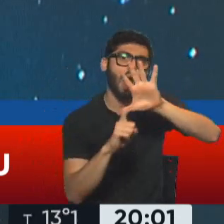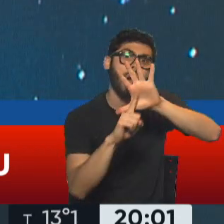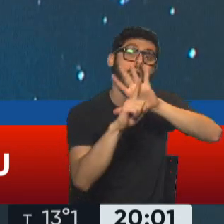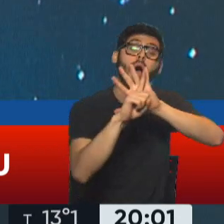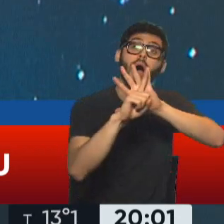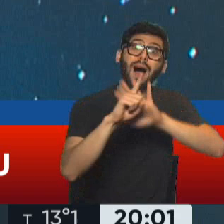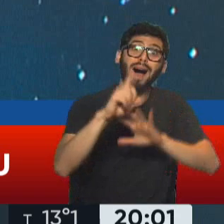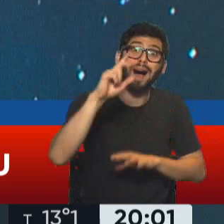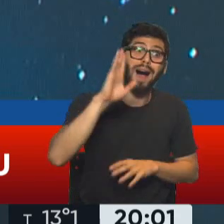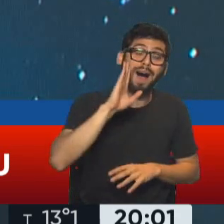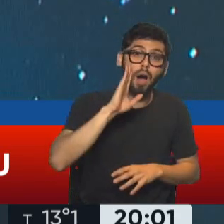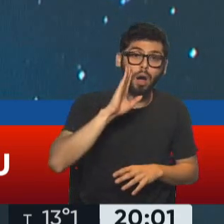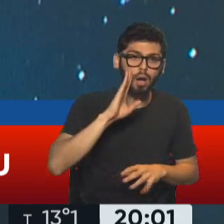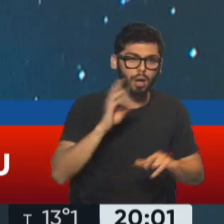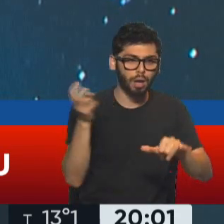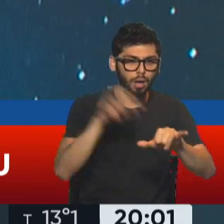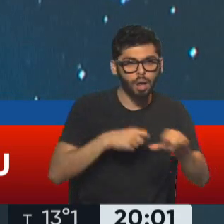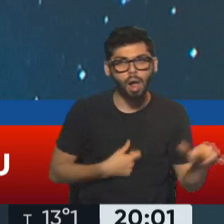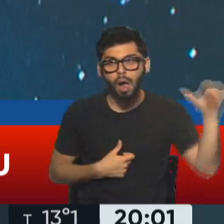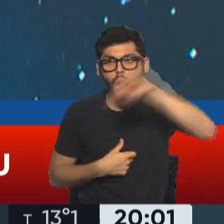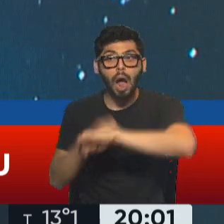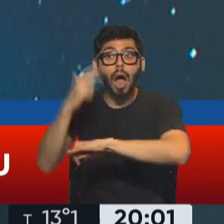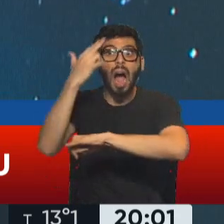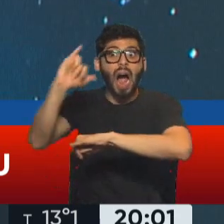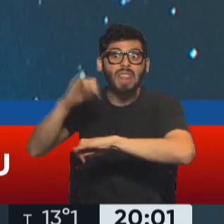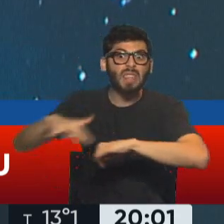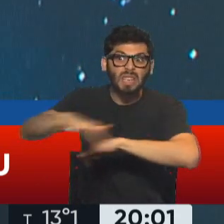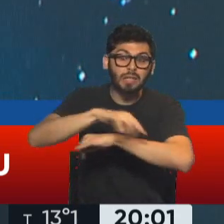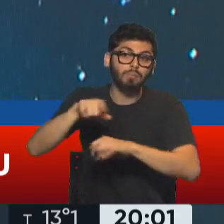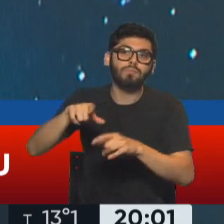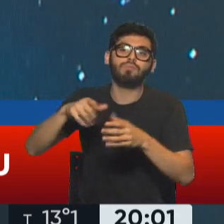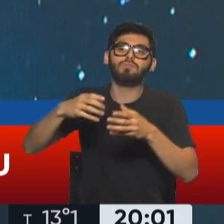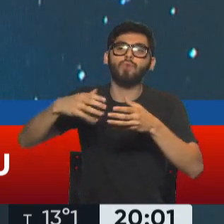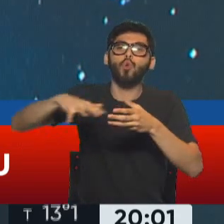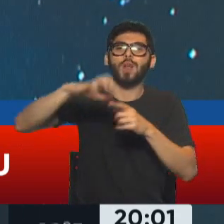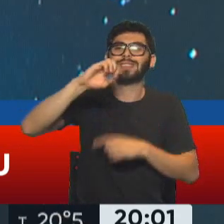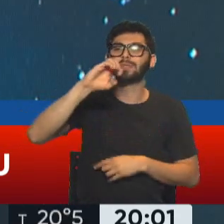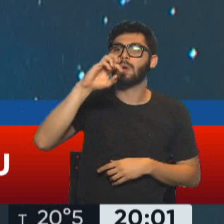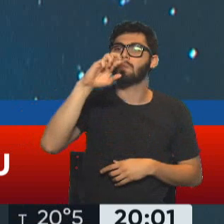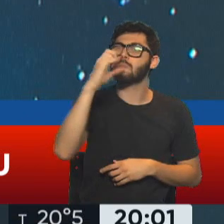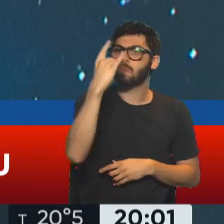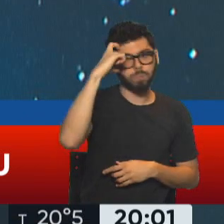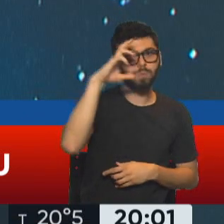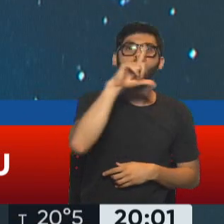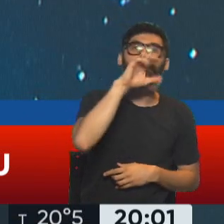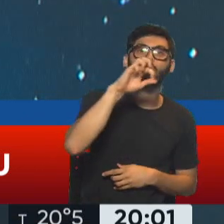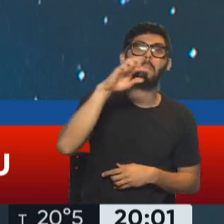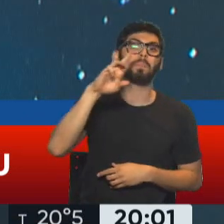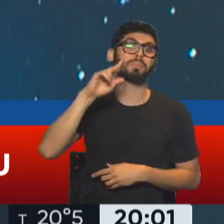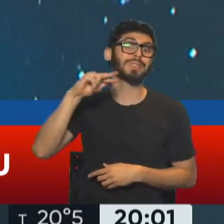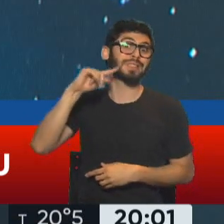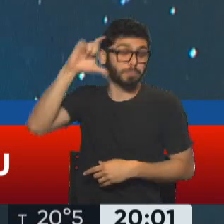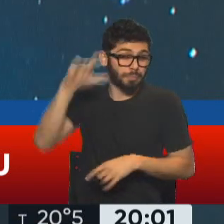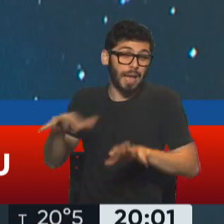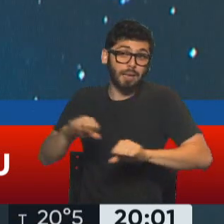Príncipe, un Haití totalmente convulsionado. Y si estamos viendo esta crisis migratoria, es por una triple crisis que se está dando en Haití. Por un lado, la